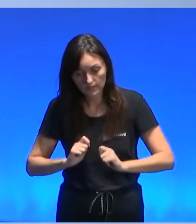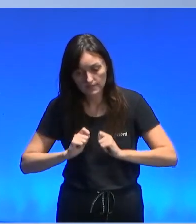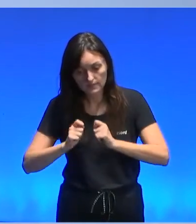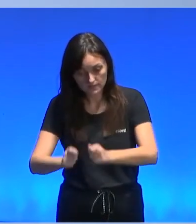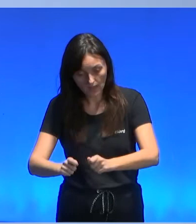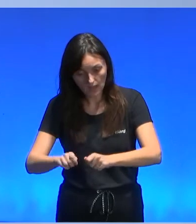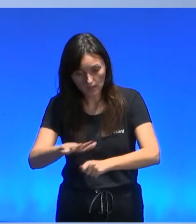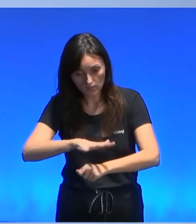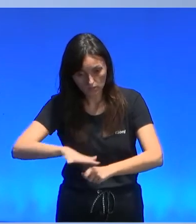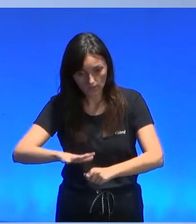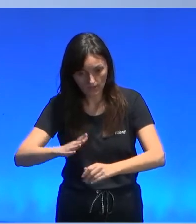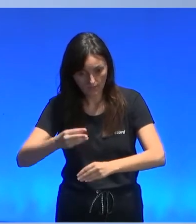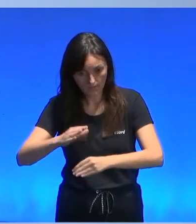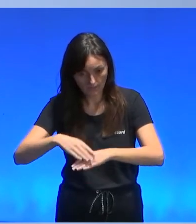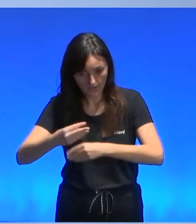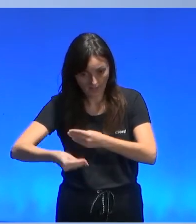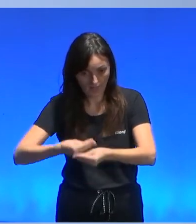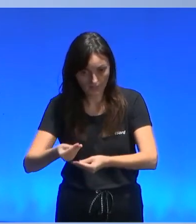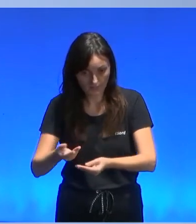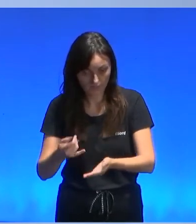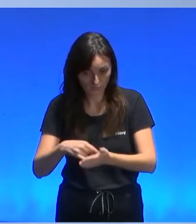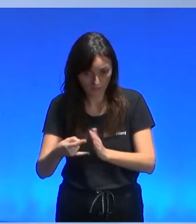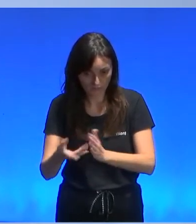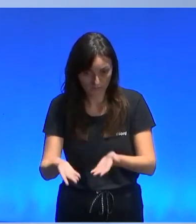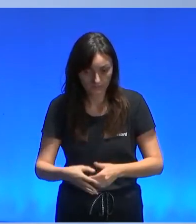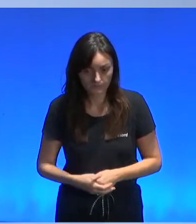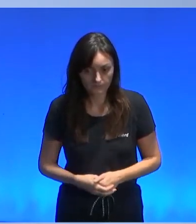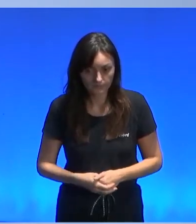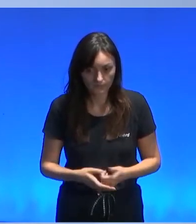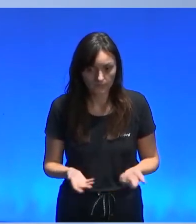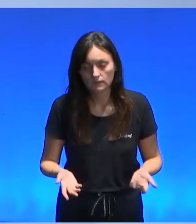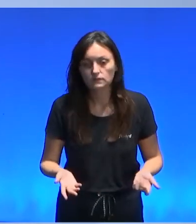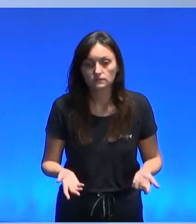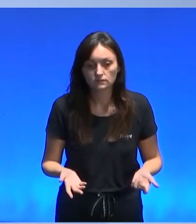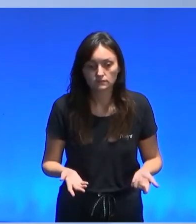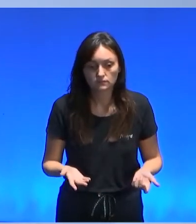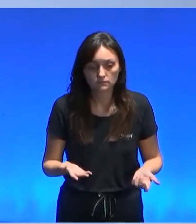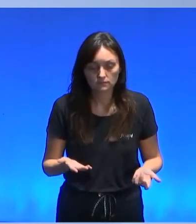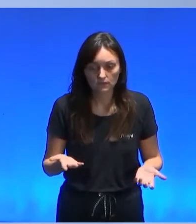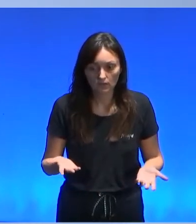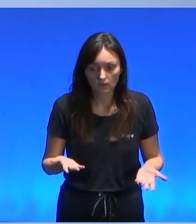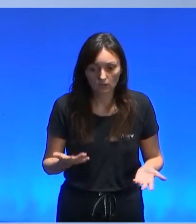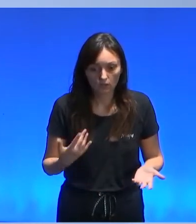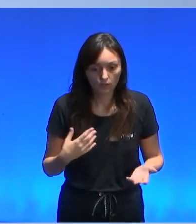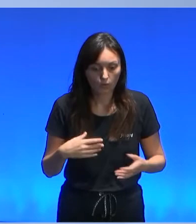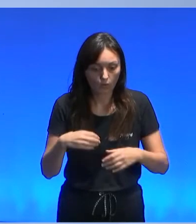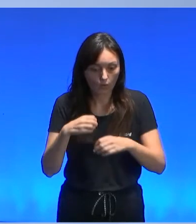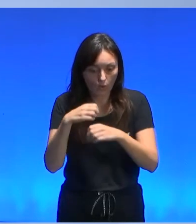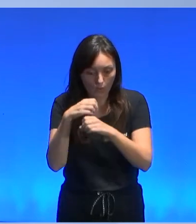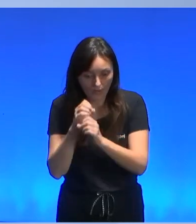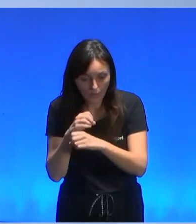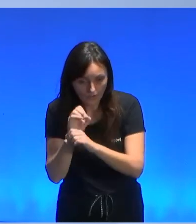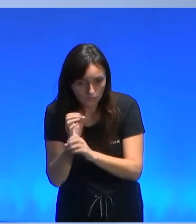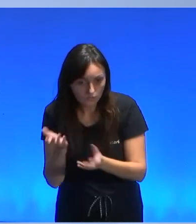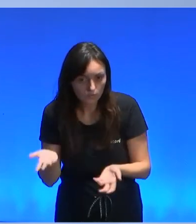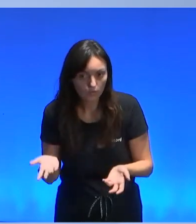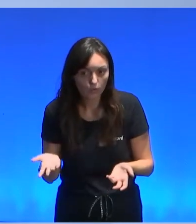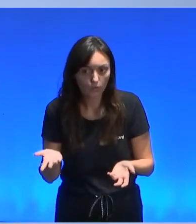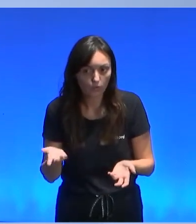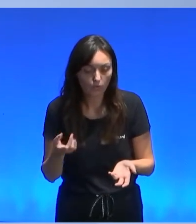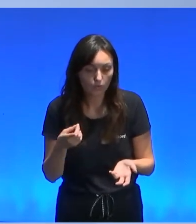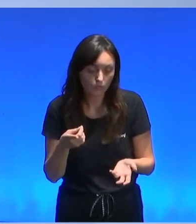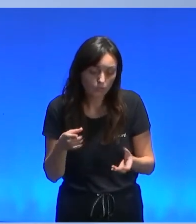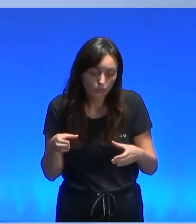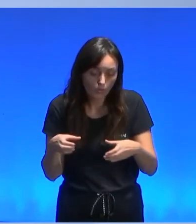al proyecto La Ciudad de las Niñas y de los Niños, donde trabaja el laboratorio, el grupo